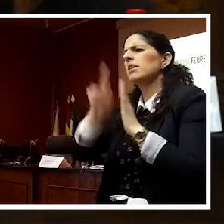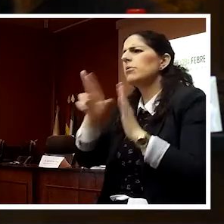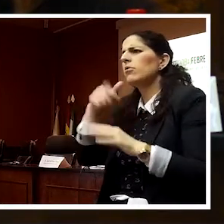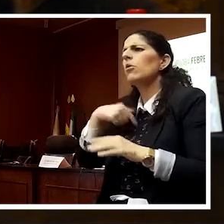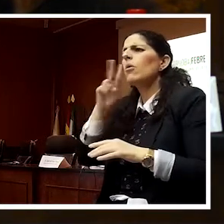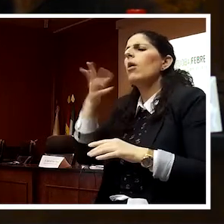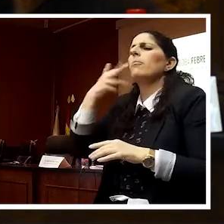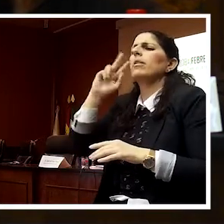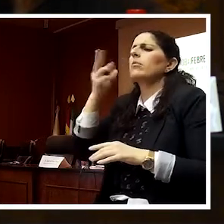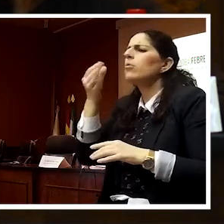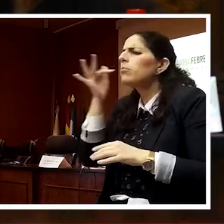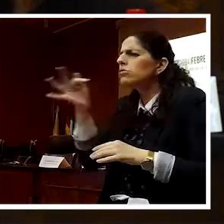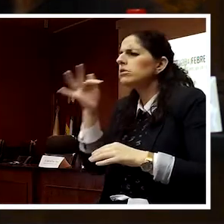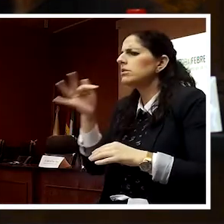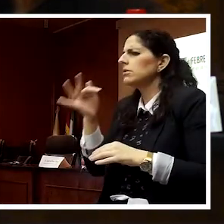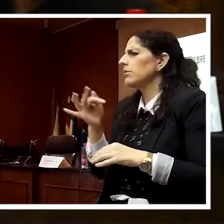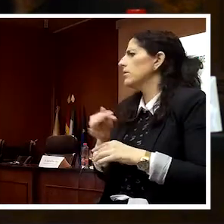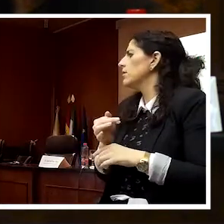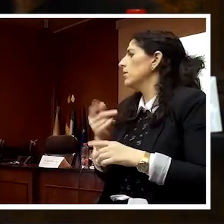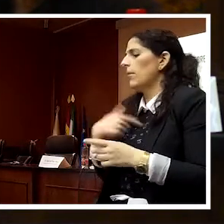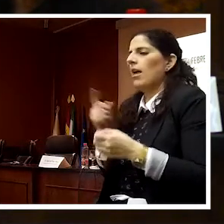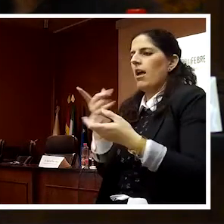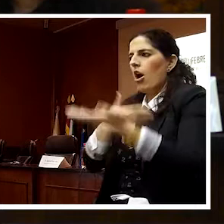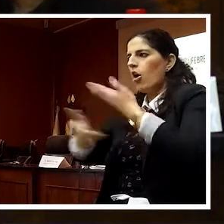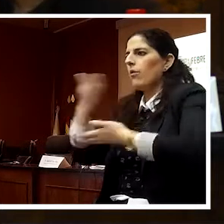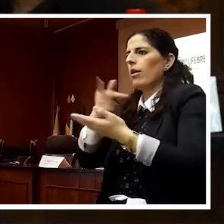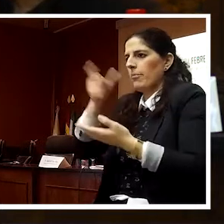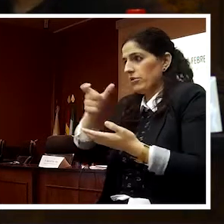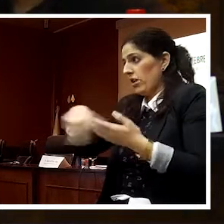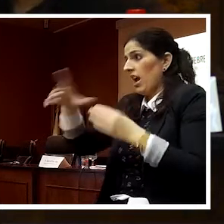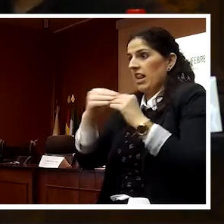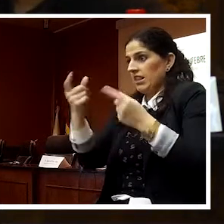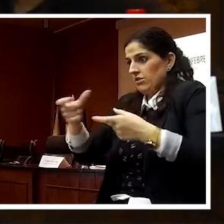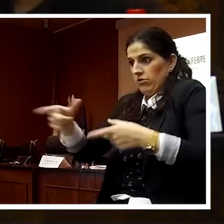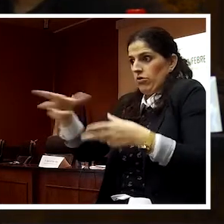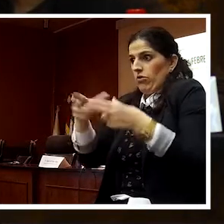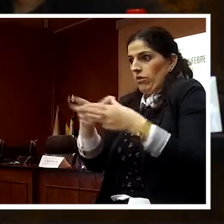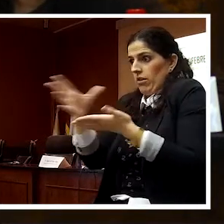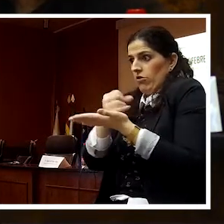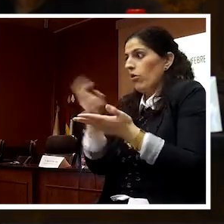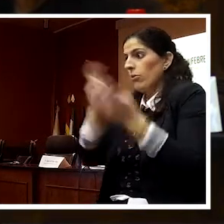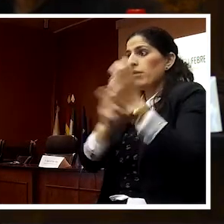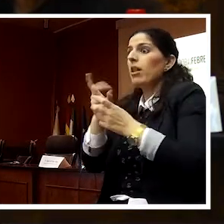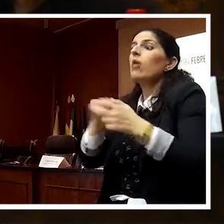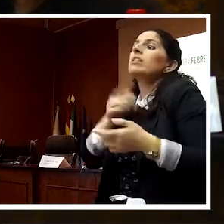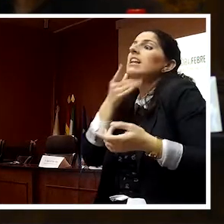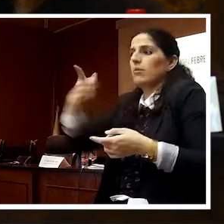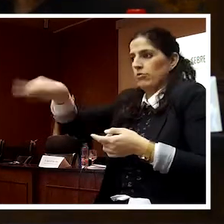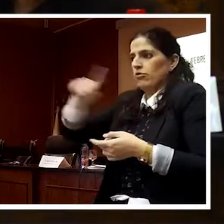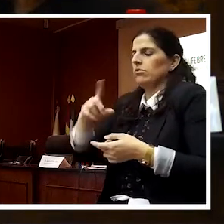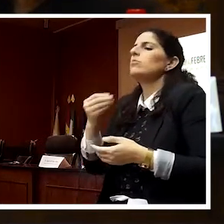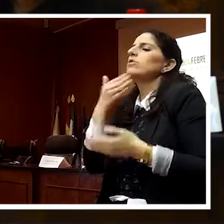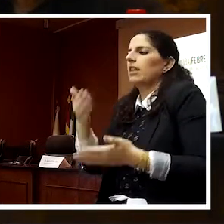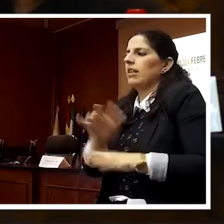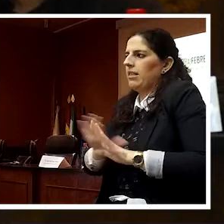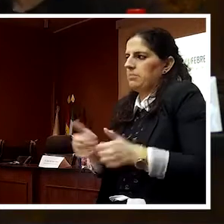experiencia muy bonita el estar con ustedes, con los pacientes, con los que trabajamos todos los días. Y nada más. Muchas gracias. Le